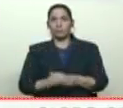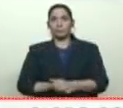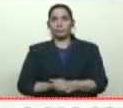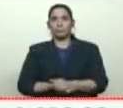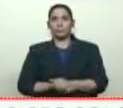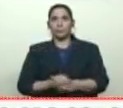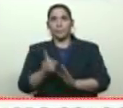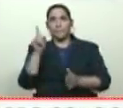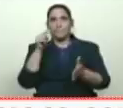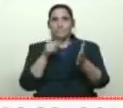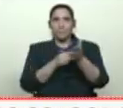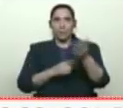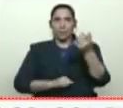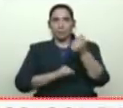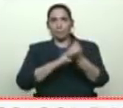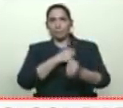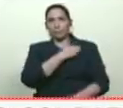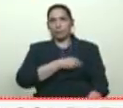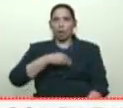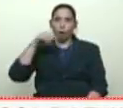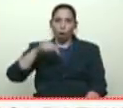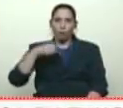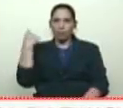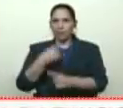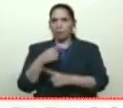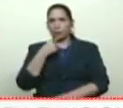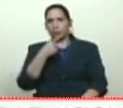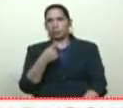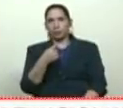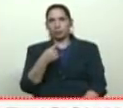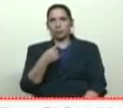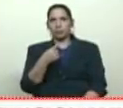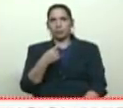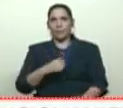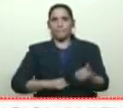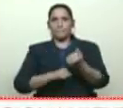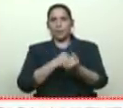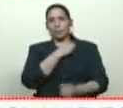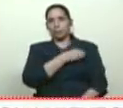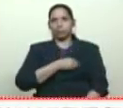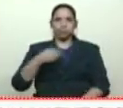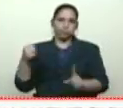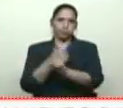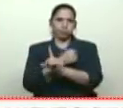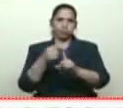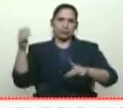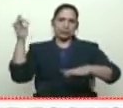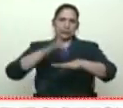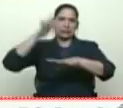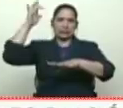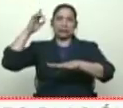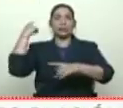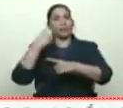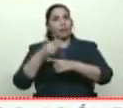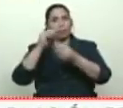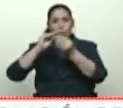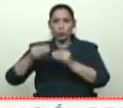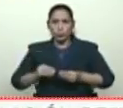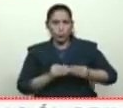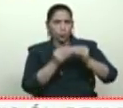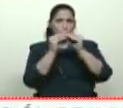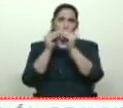bases de misiones. Hoy tenemos que decir que las bases de misiones han sido golpeadas, que tenemos que recuperar muchas de